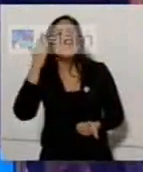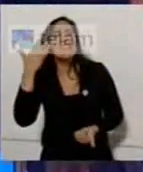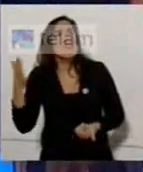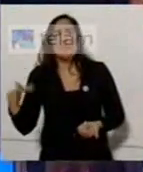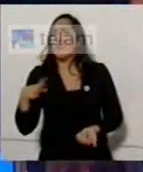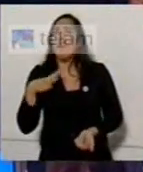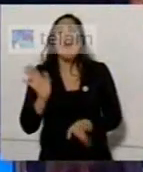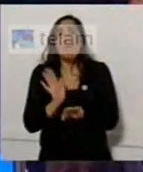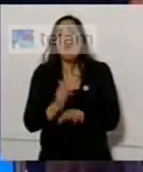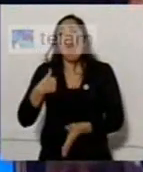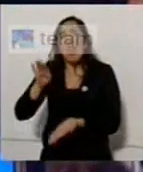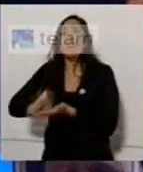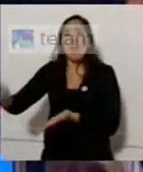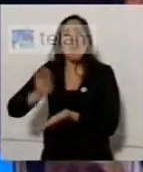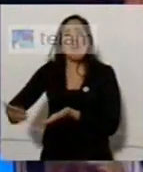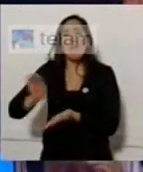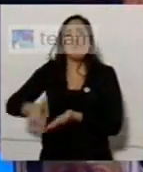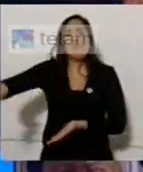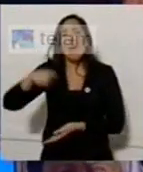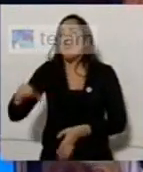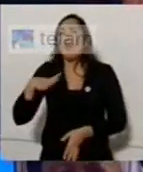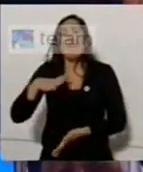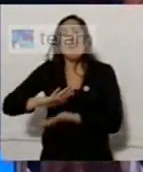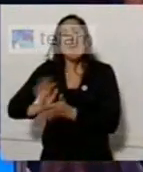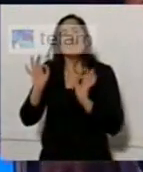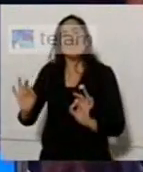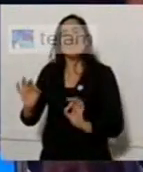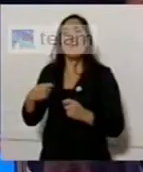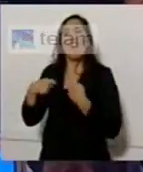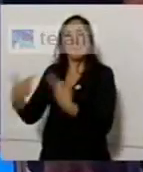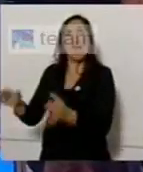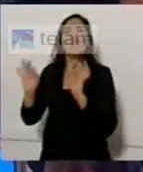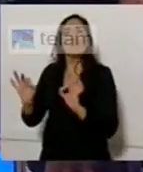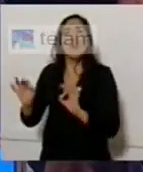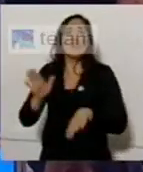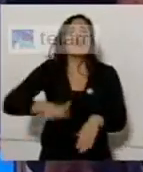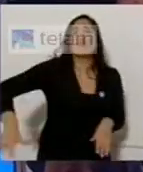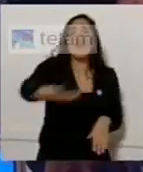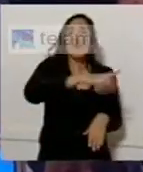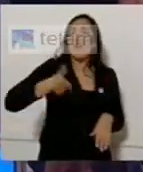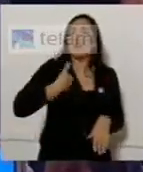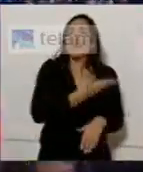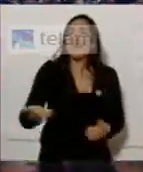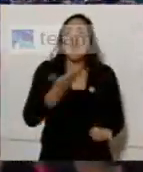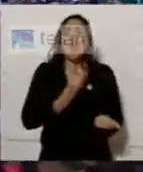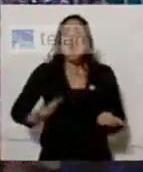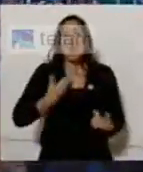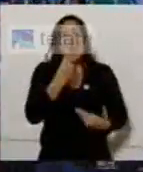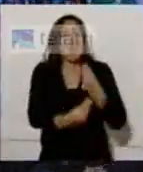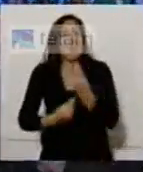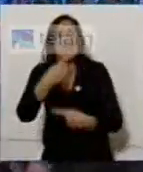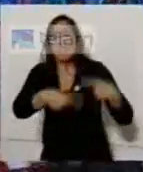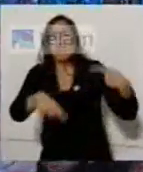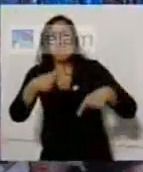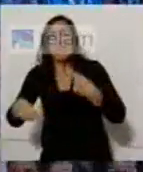una deuda que todavía no ha sido saldada por el conjunto de la sociedad ni de los gobiernos.